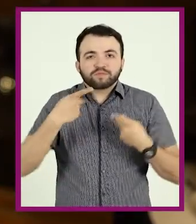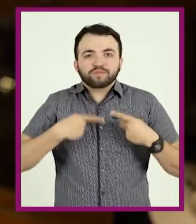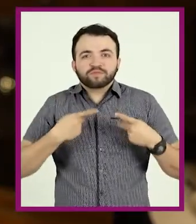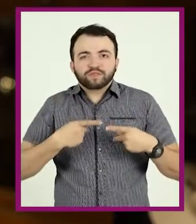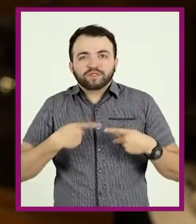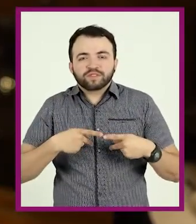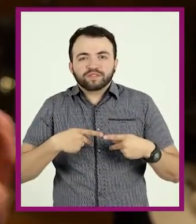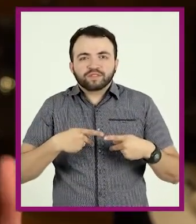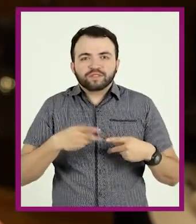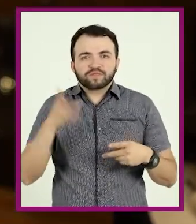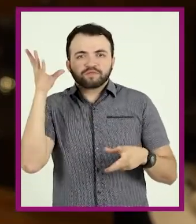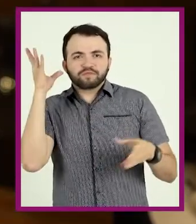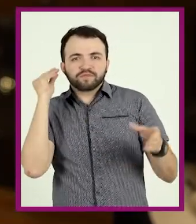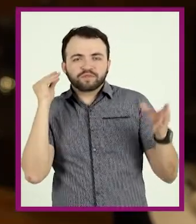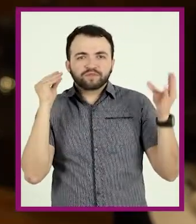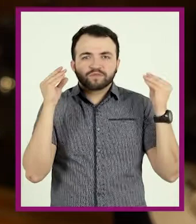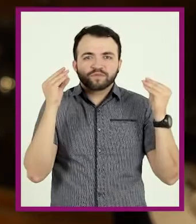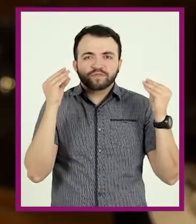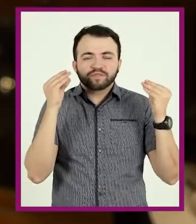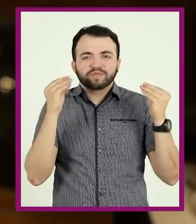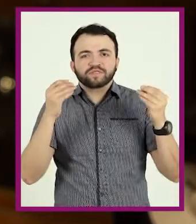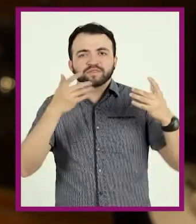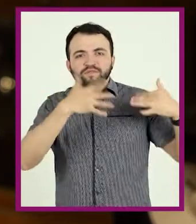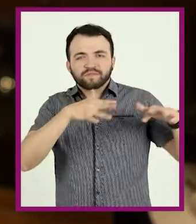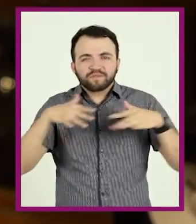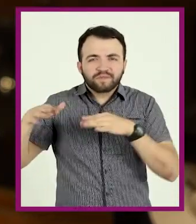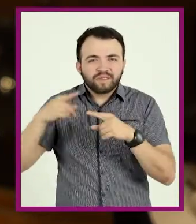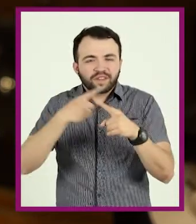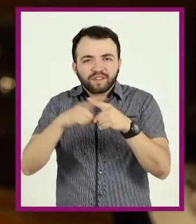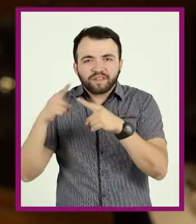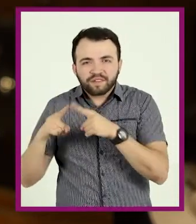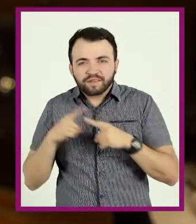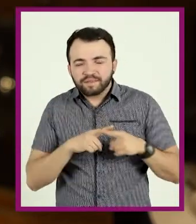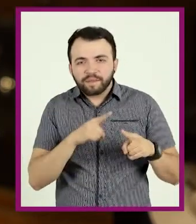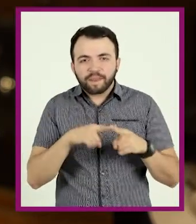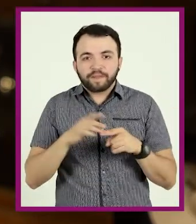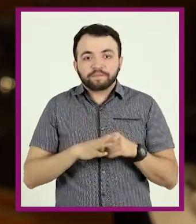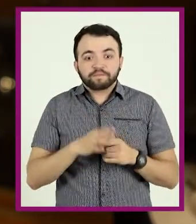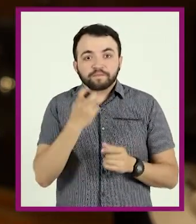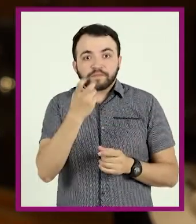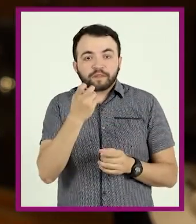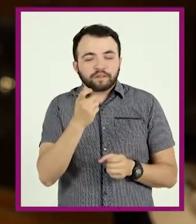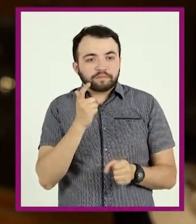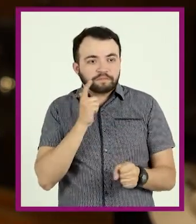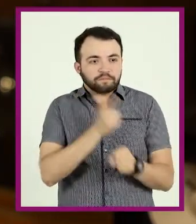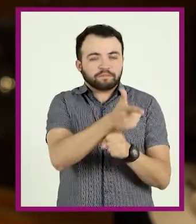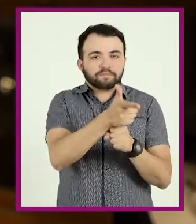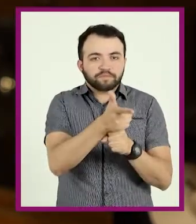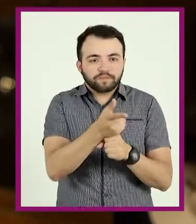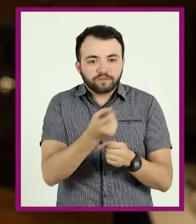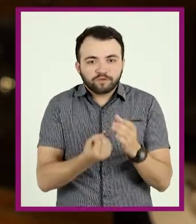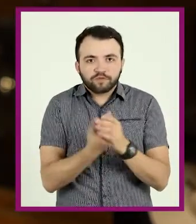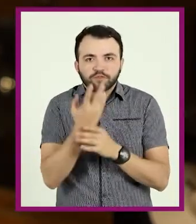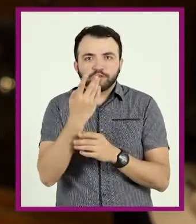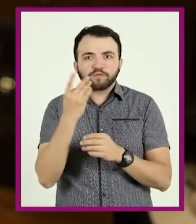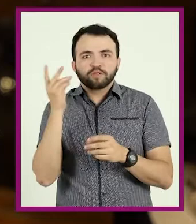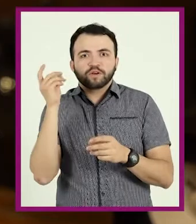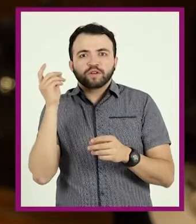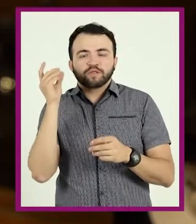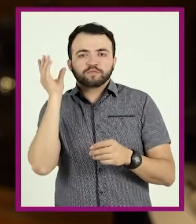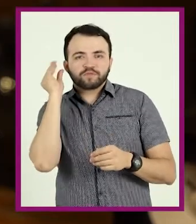cultura gitana, digamos, de los rom o de los gitanos que habitan los Balcanes. Y ahí descubrimos una música que además tiene